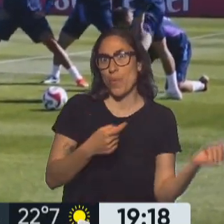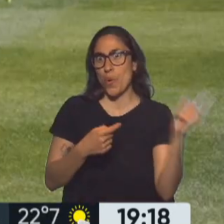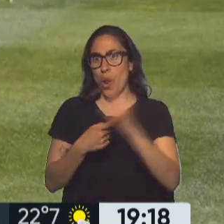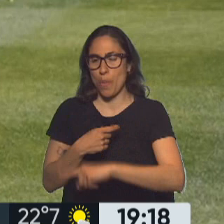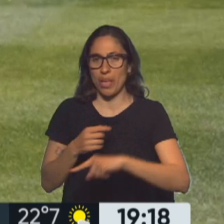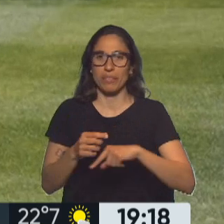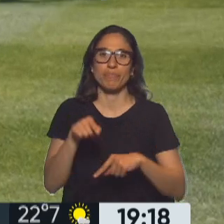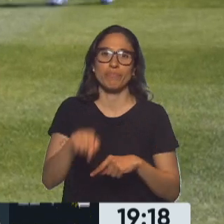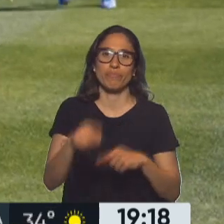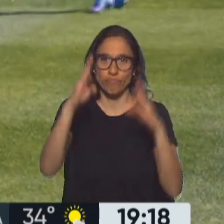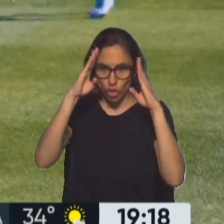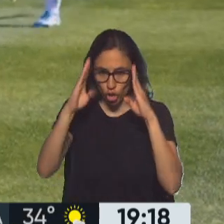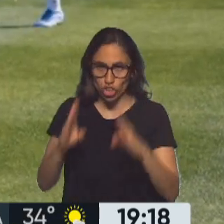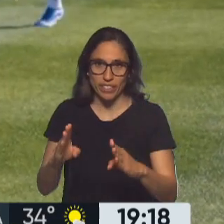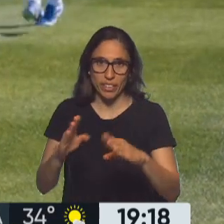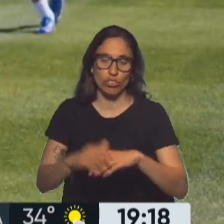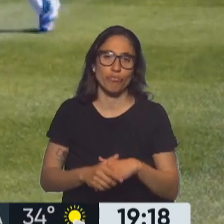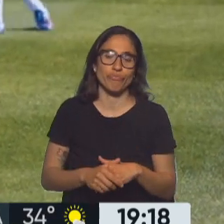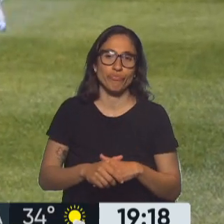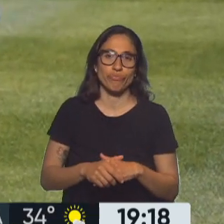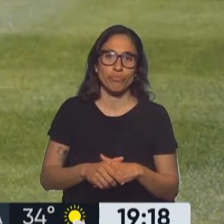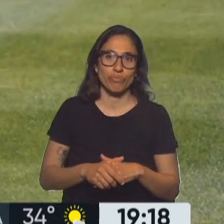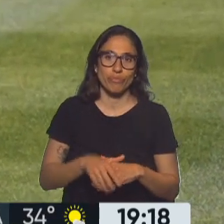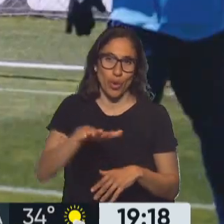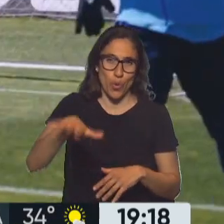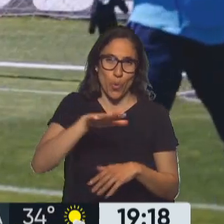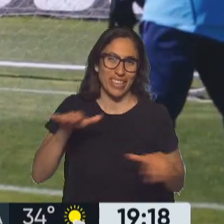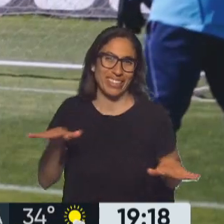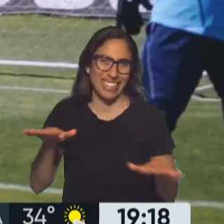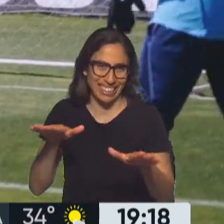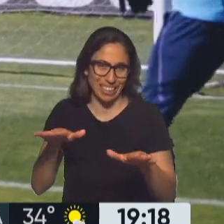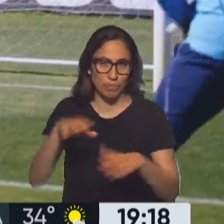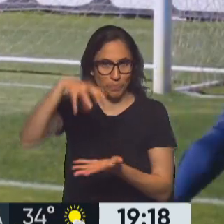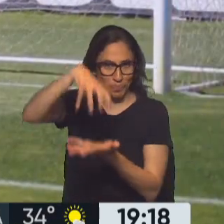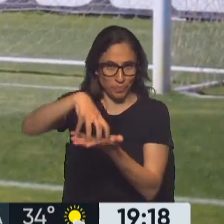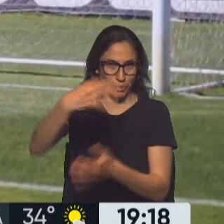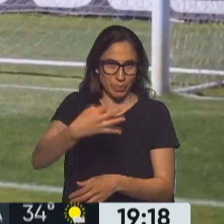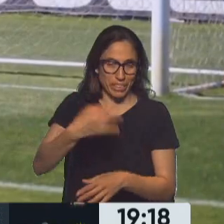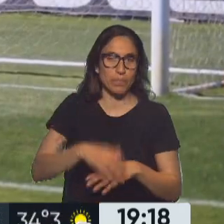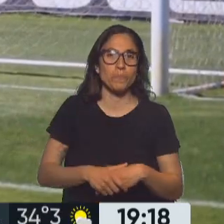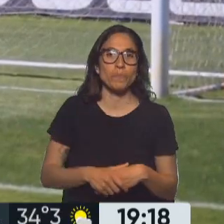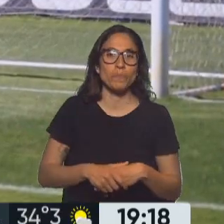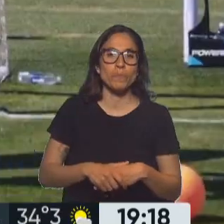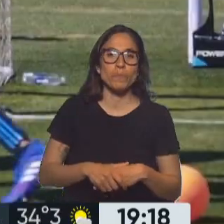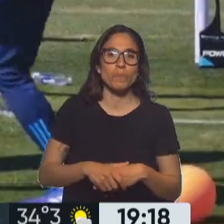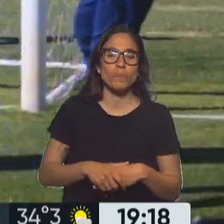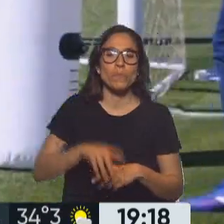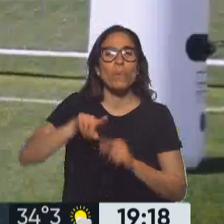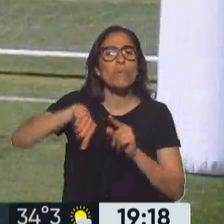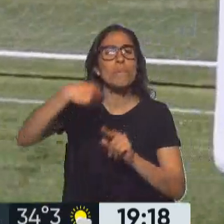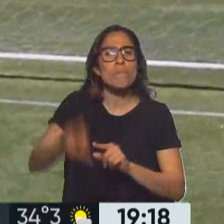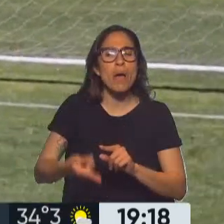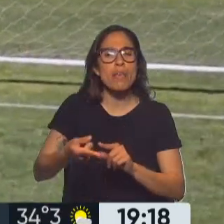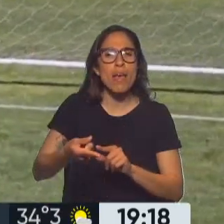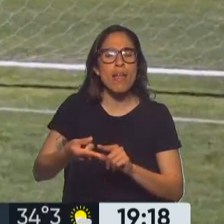vez concentrar. Se concentra esta noche. Claro. ¿Cómo sigue la agenda? Bueno, a partir del día de mañana, también temprano, a las 10